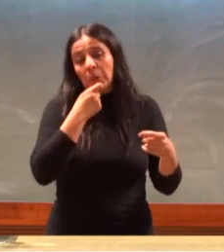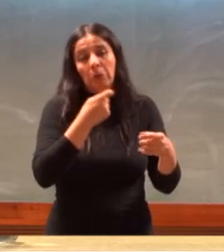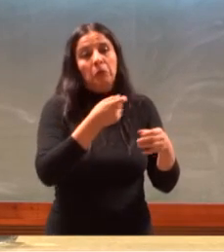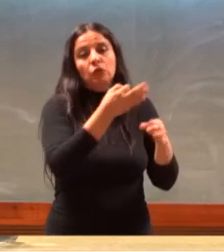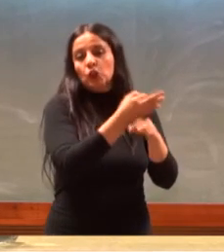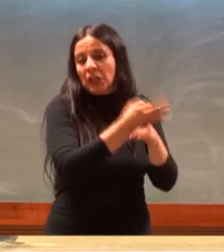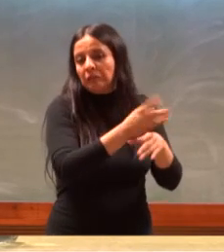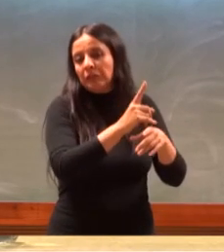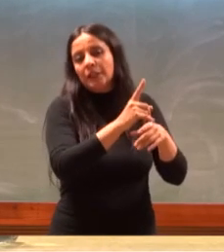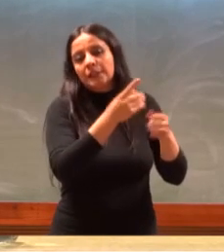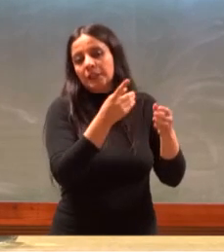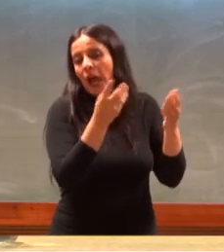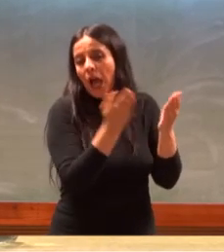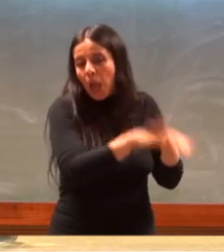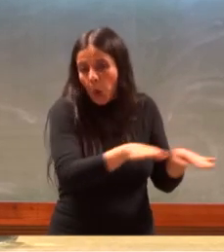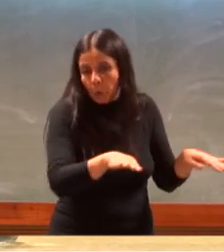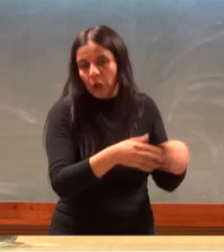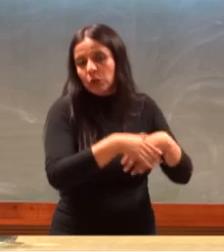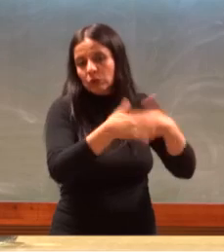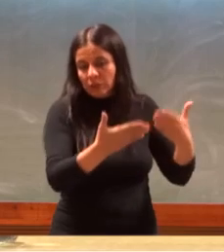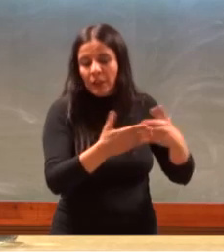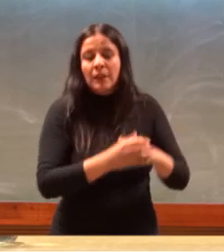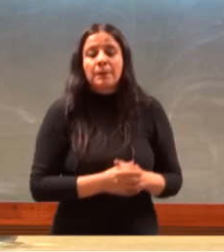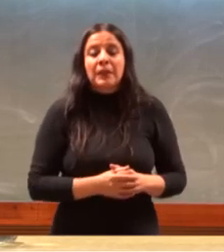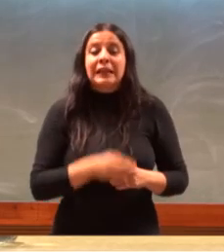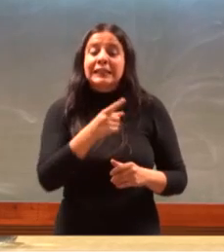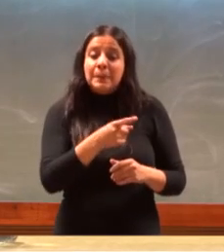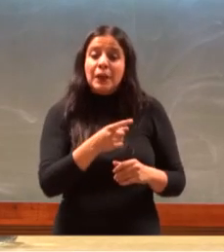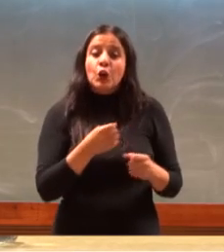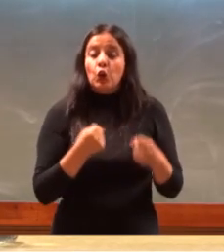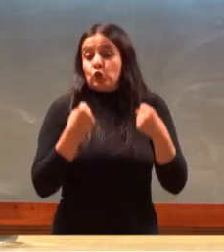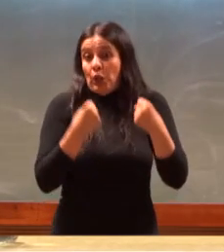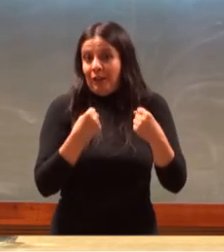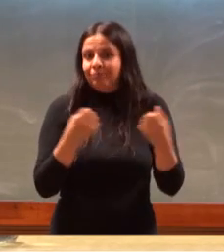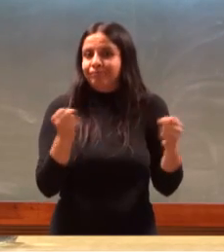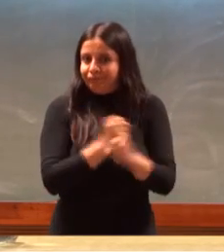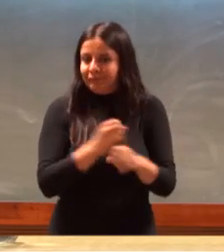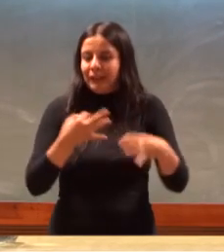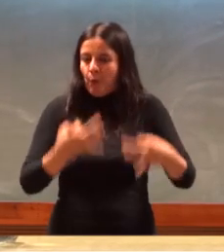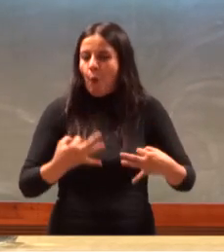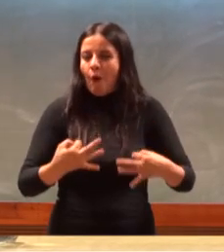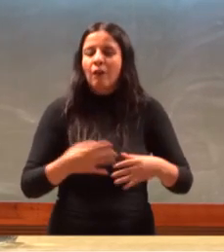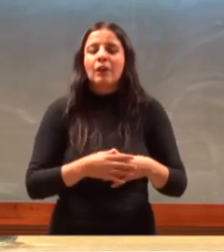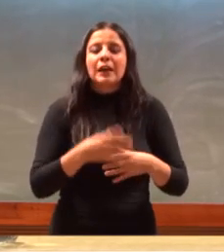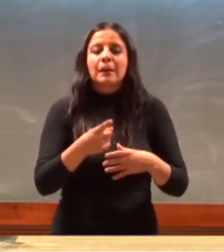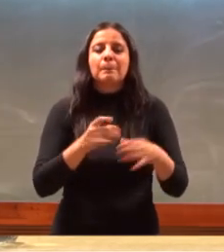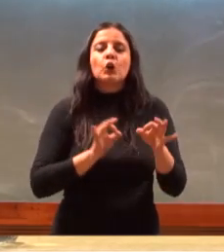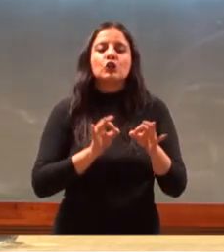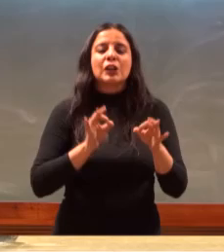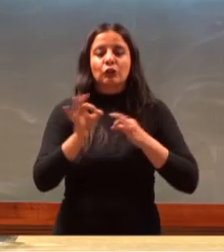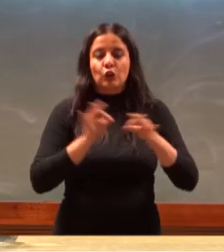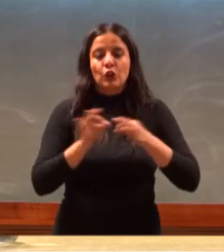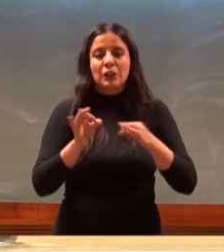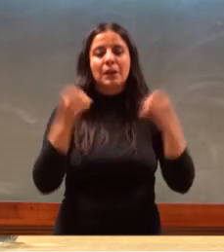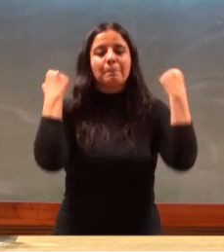vez consolidar las prácticas sociocomunitarios que esta facultad llevo adelante que justamente se diferencia